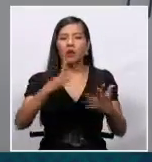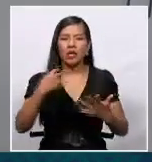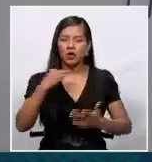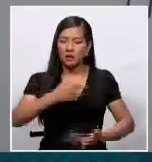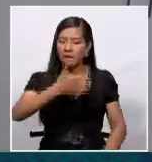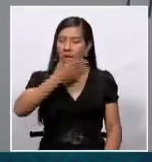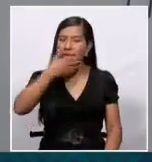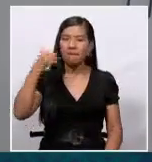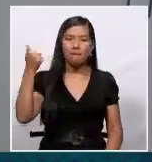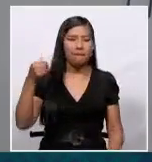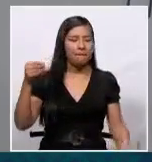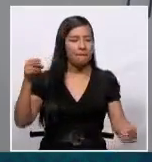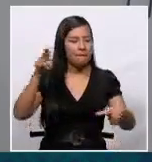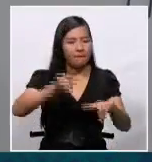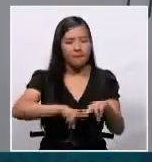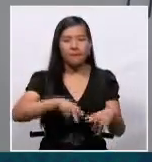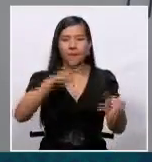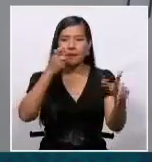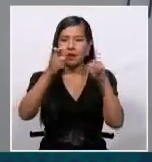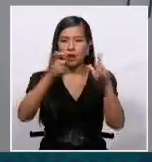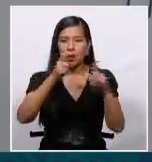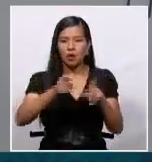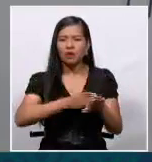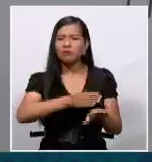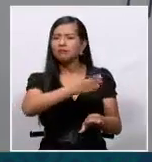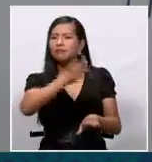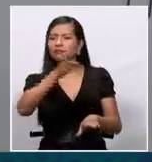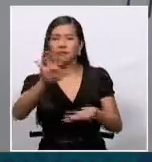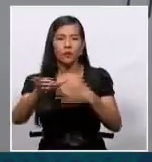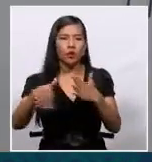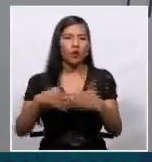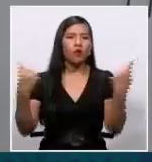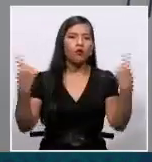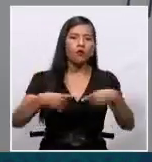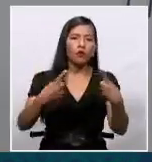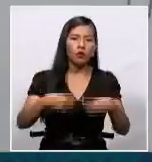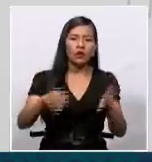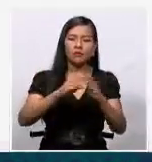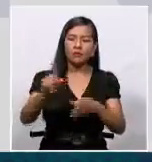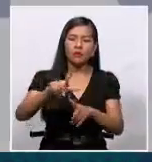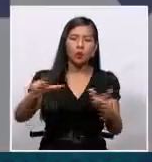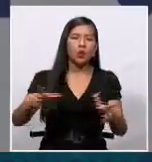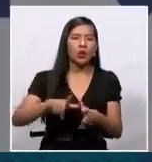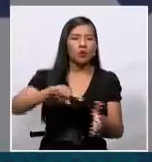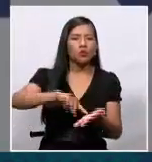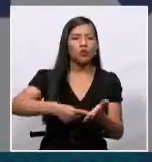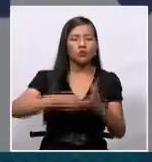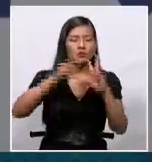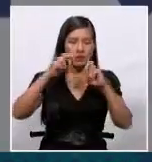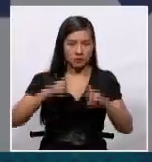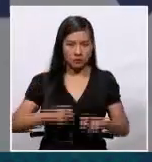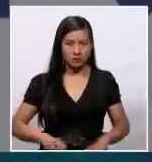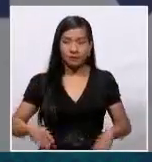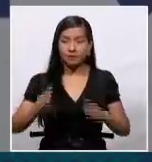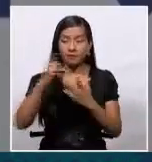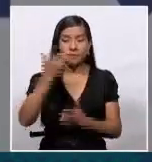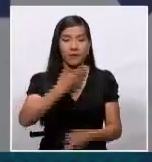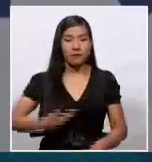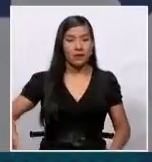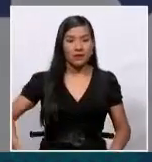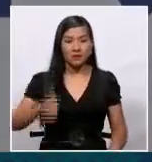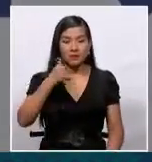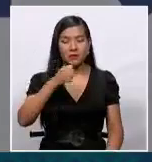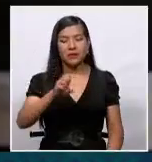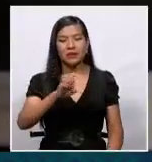más con presencia en las fronteras y en nuestros puntos de inspección. La presidenta de la Aduana Nacional, Karina